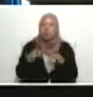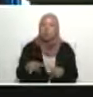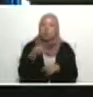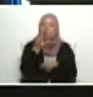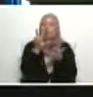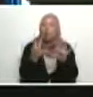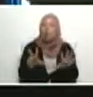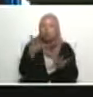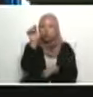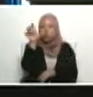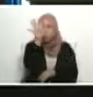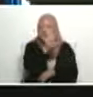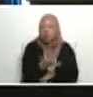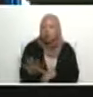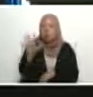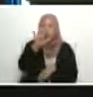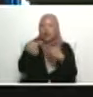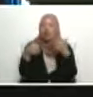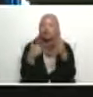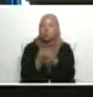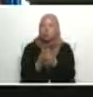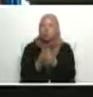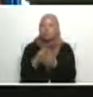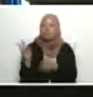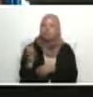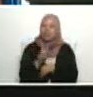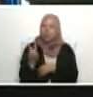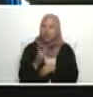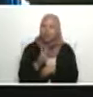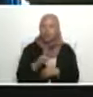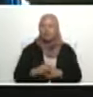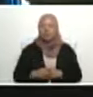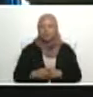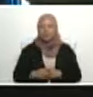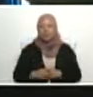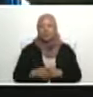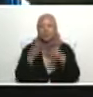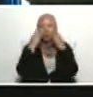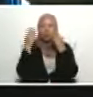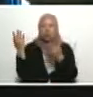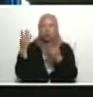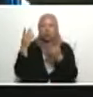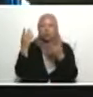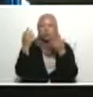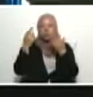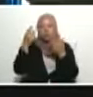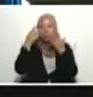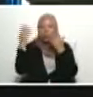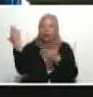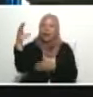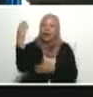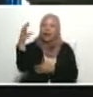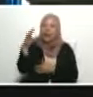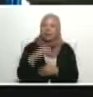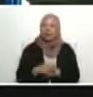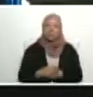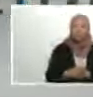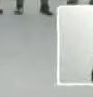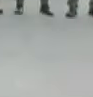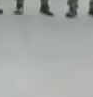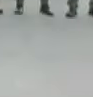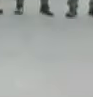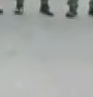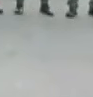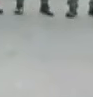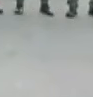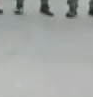8 regiones que están esparcidas en todo el territorio nacional. Adelante, Ready Capital. Adelante.